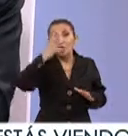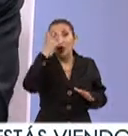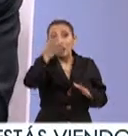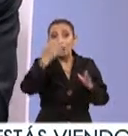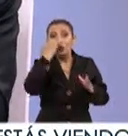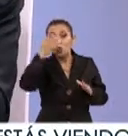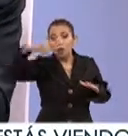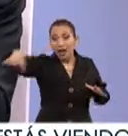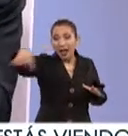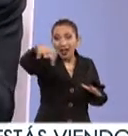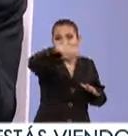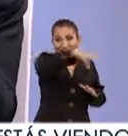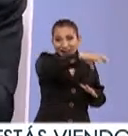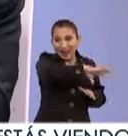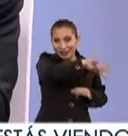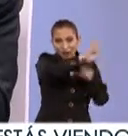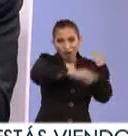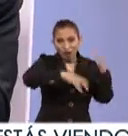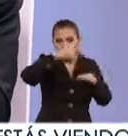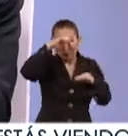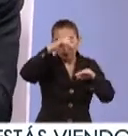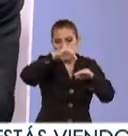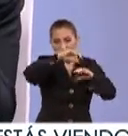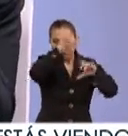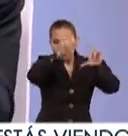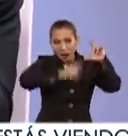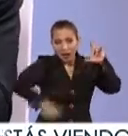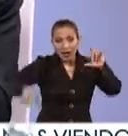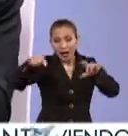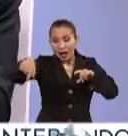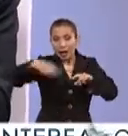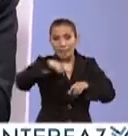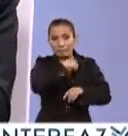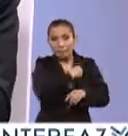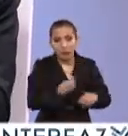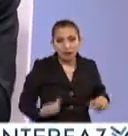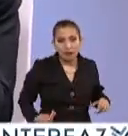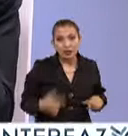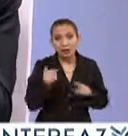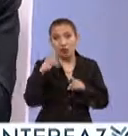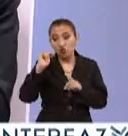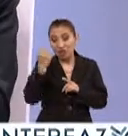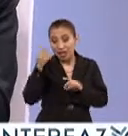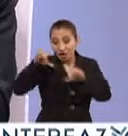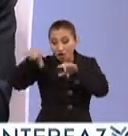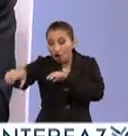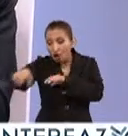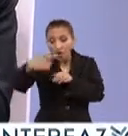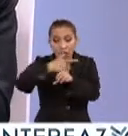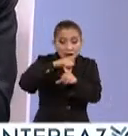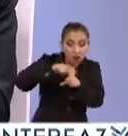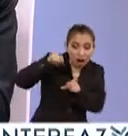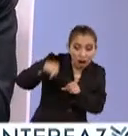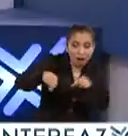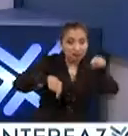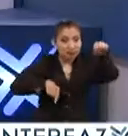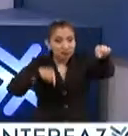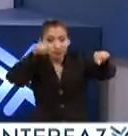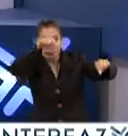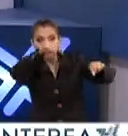254 planteles que tenemos en toda la entidad federativa. En los principales municipios hay un tecnológico nacional,